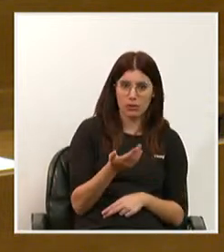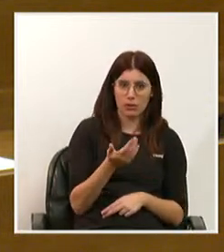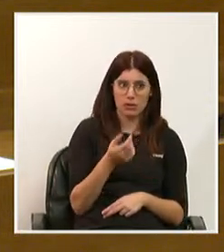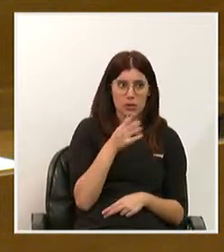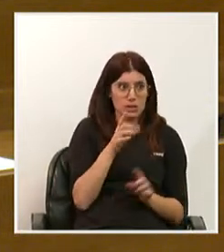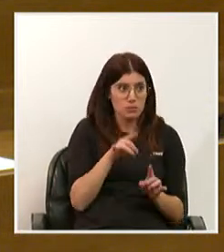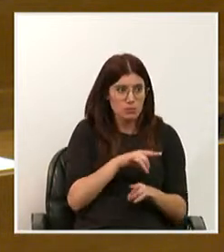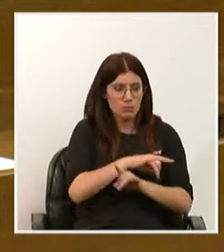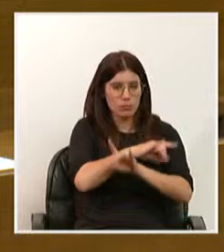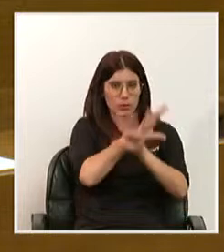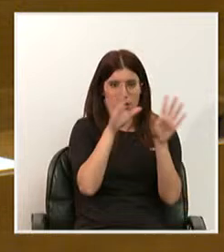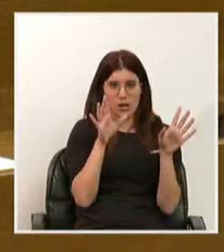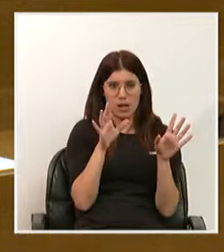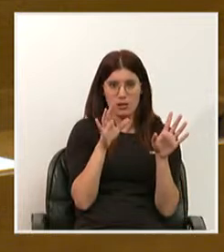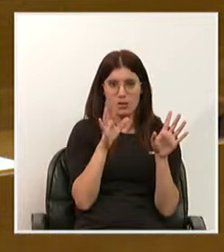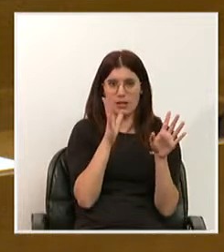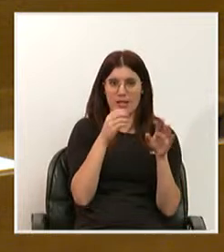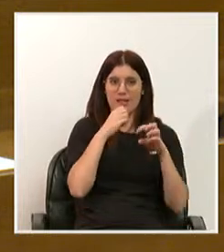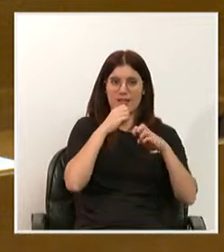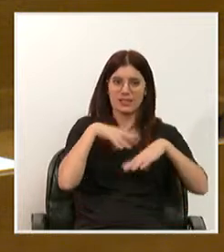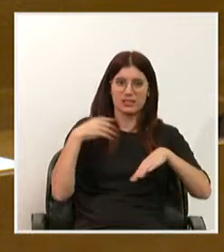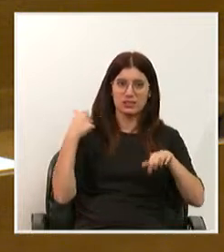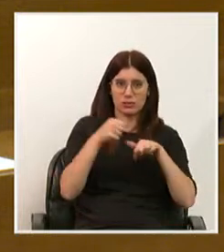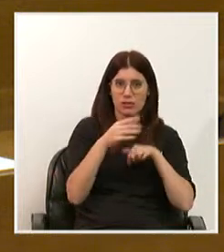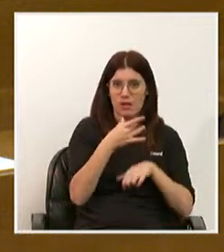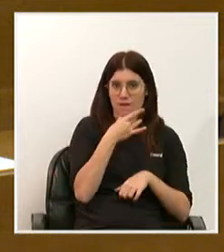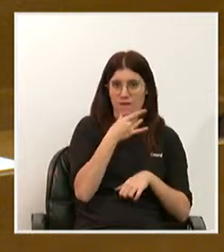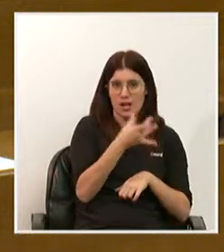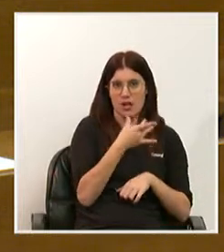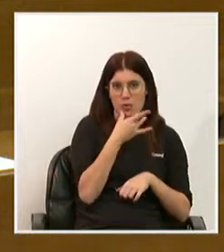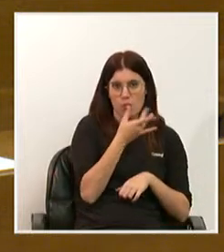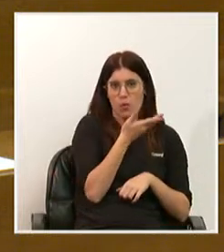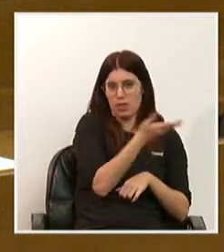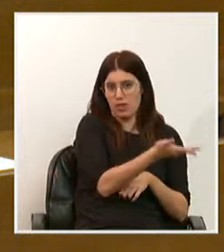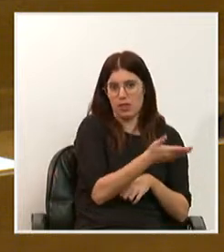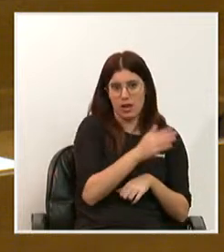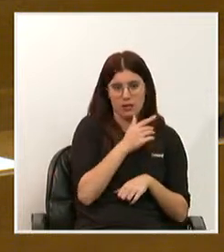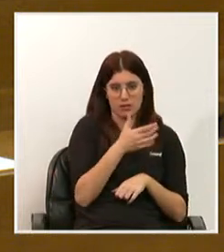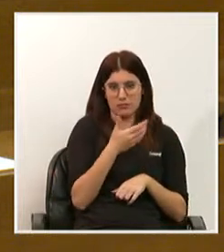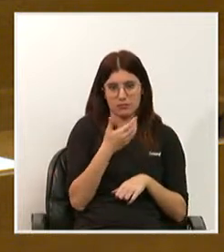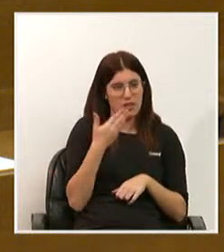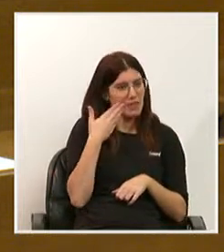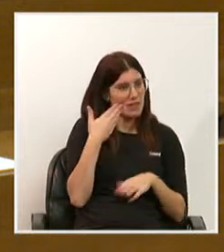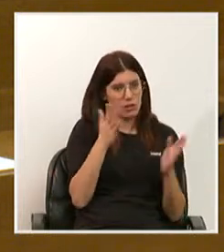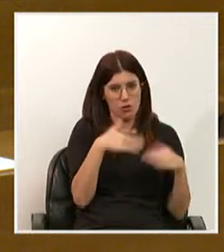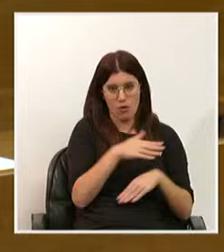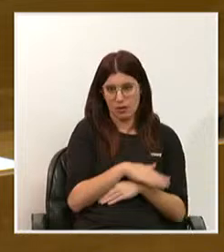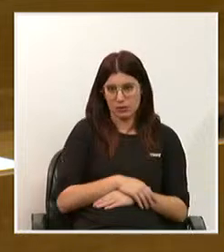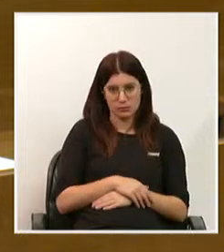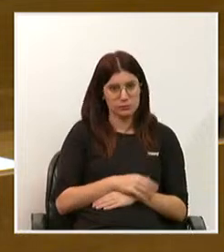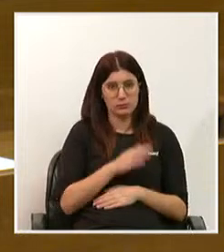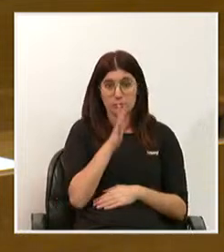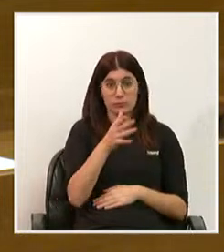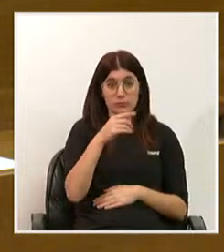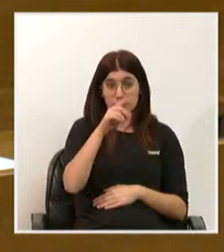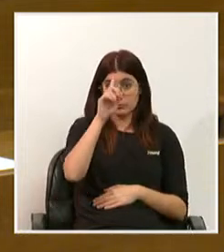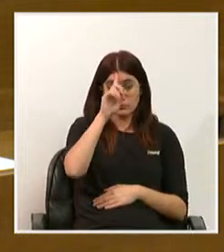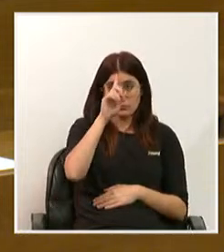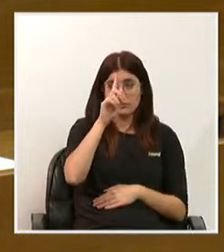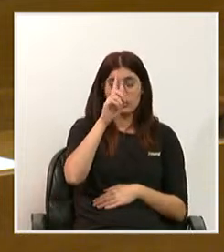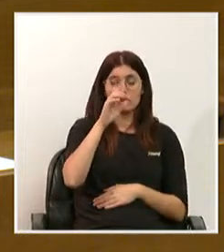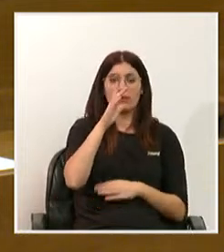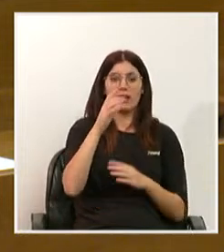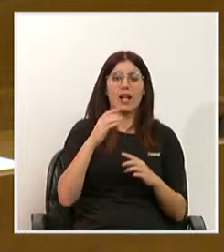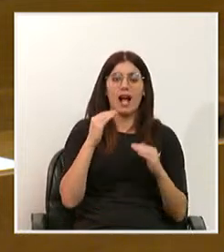clar que histor la y laign no saber est